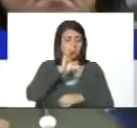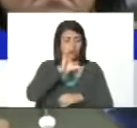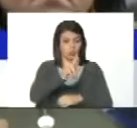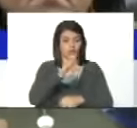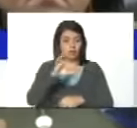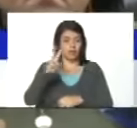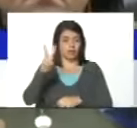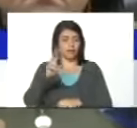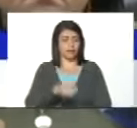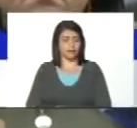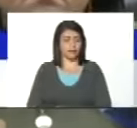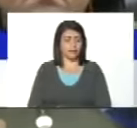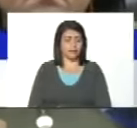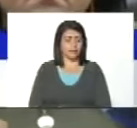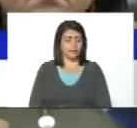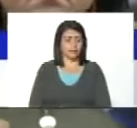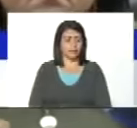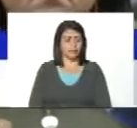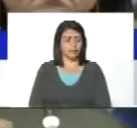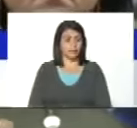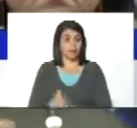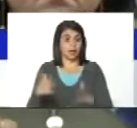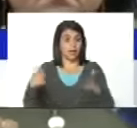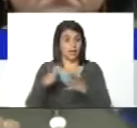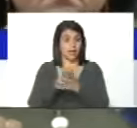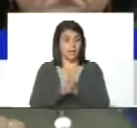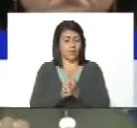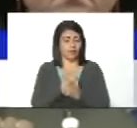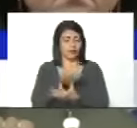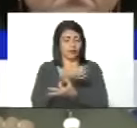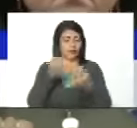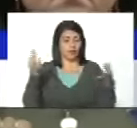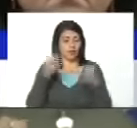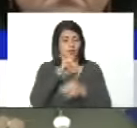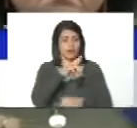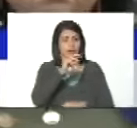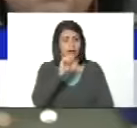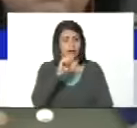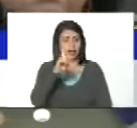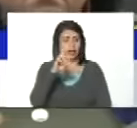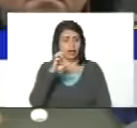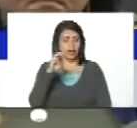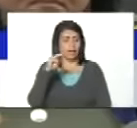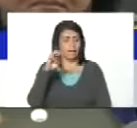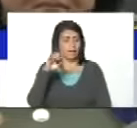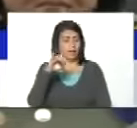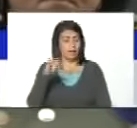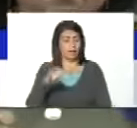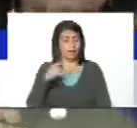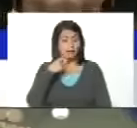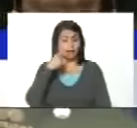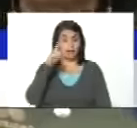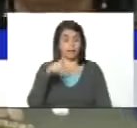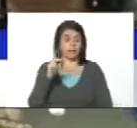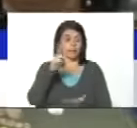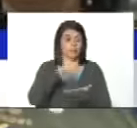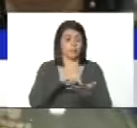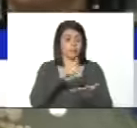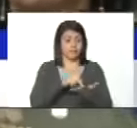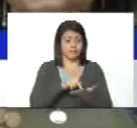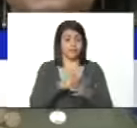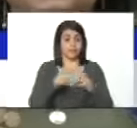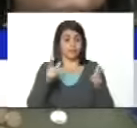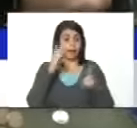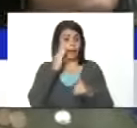Central de Venezuela. Este gran compañero, el excelentísimo Radamés Gómez Azuaje, quien cuenta con esta